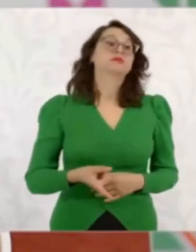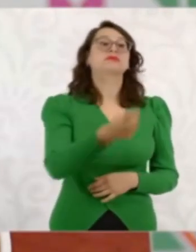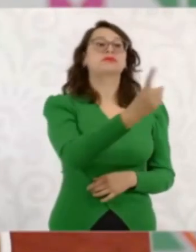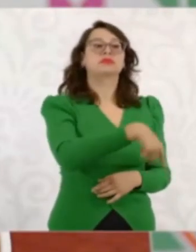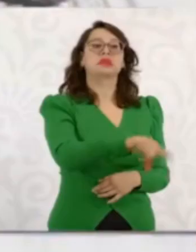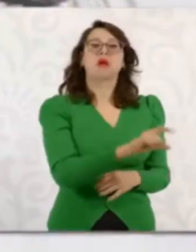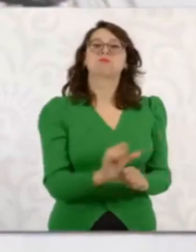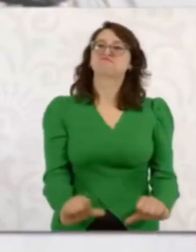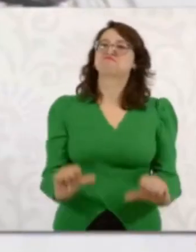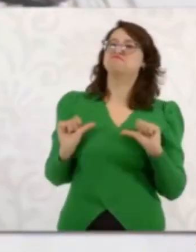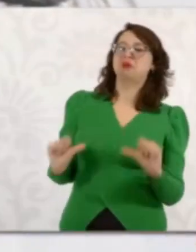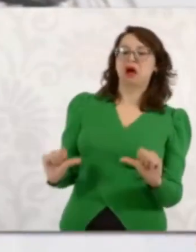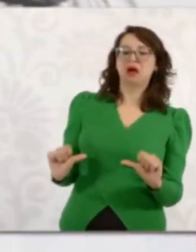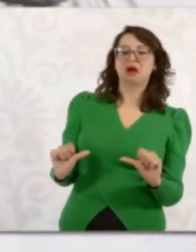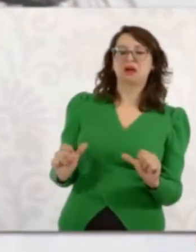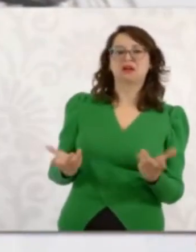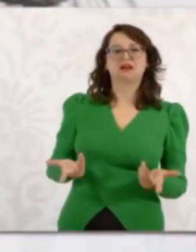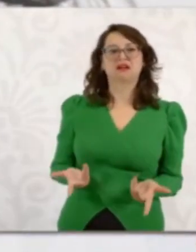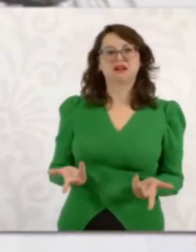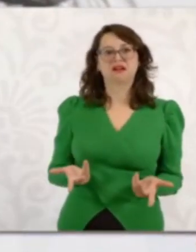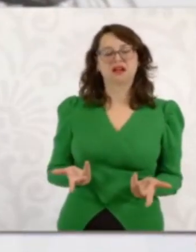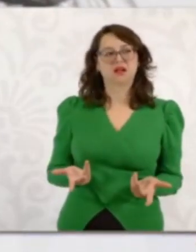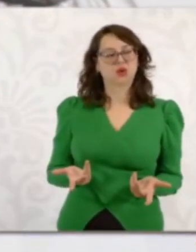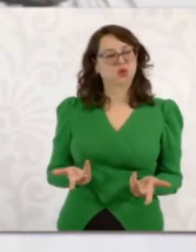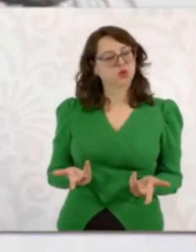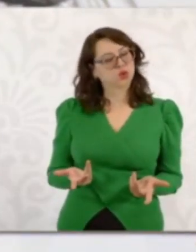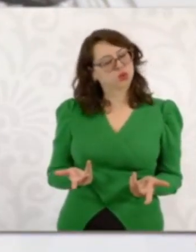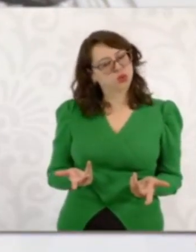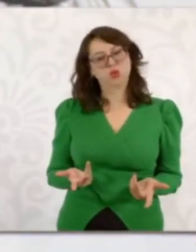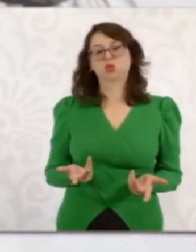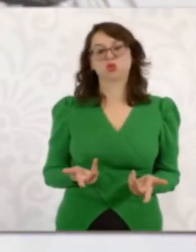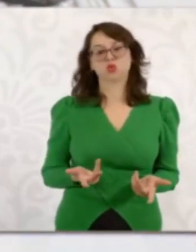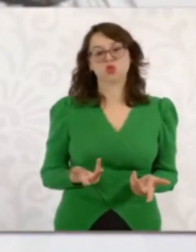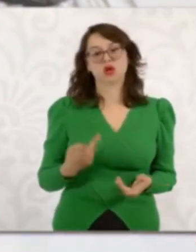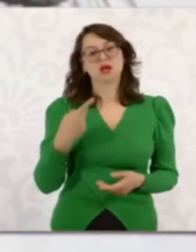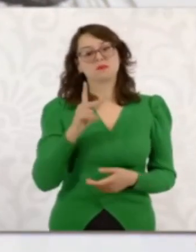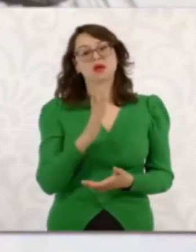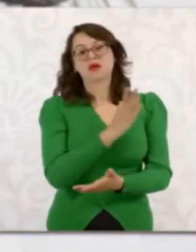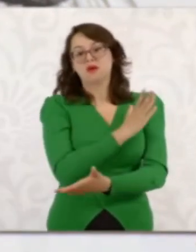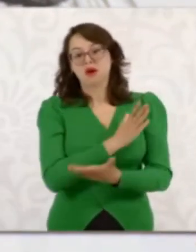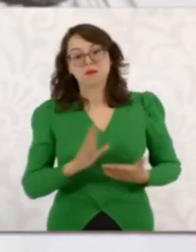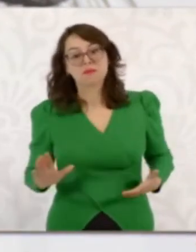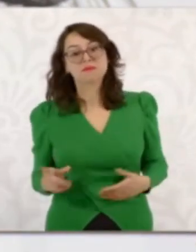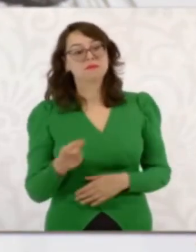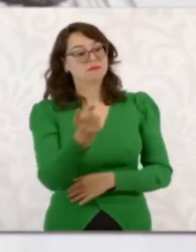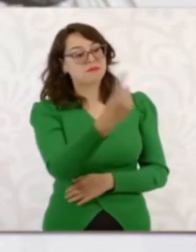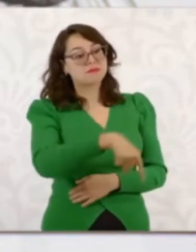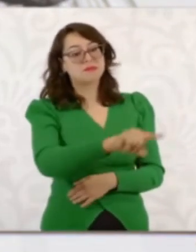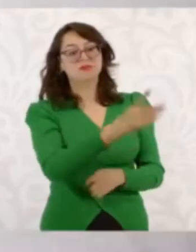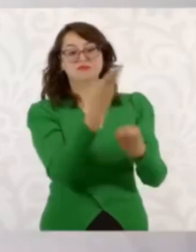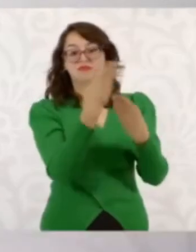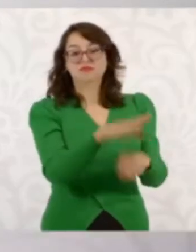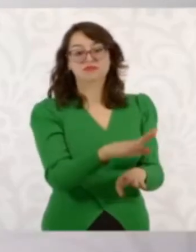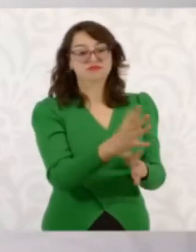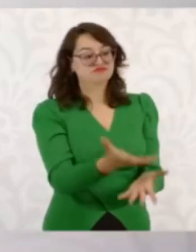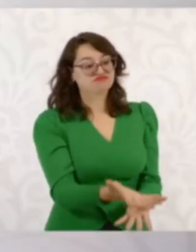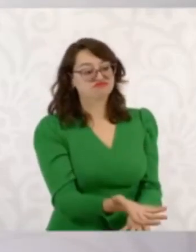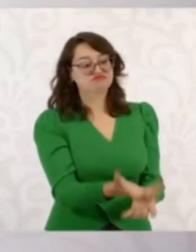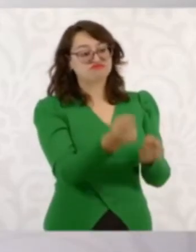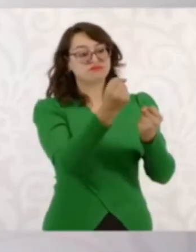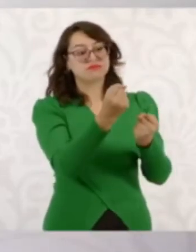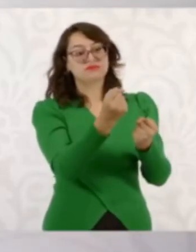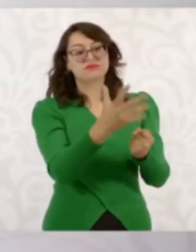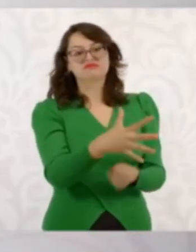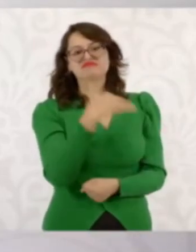bien, gracias. Pero además, ese rescate se hace con una enorme corrupción,